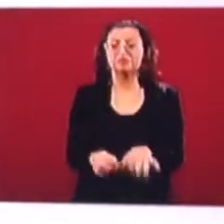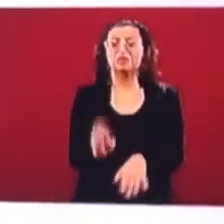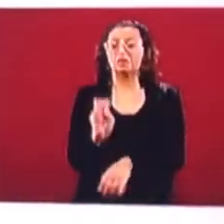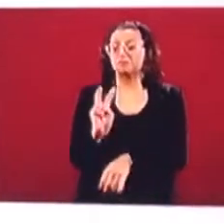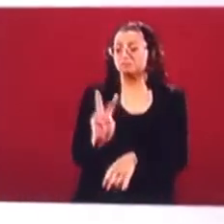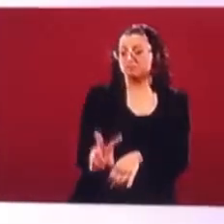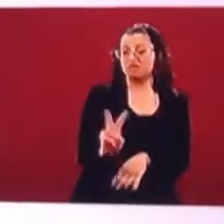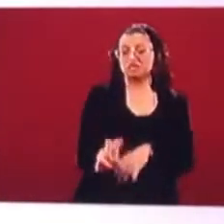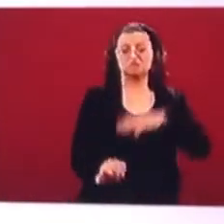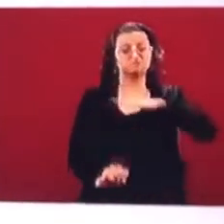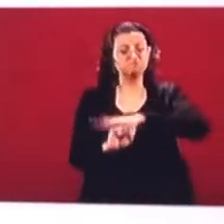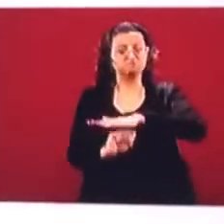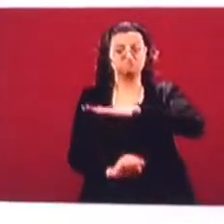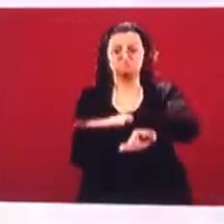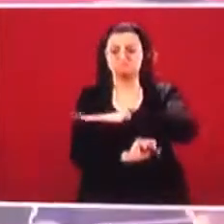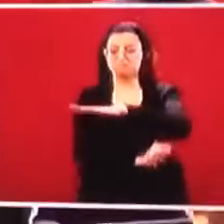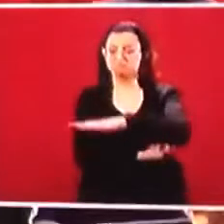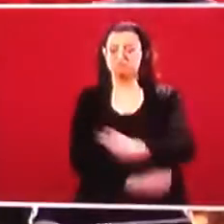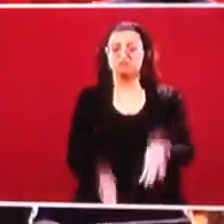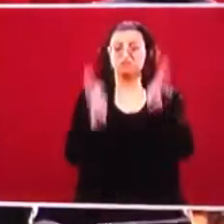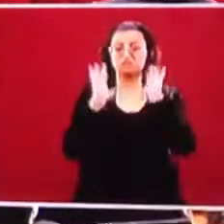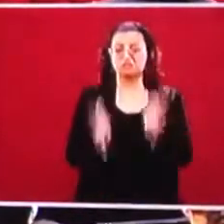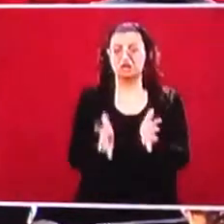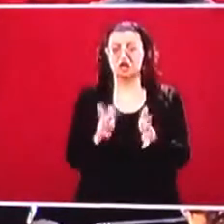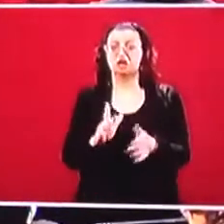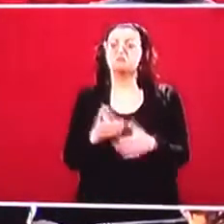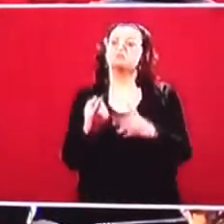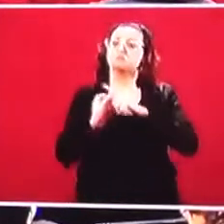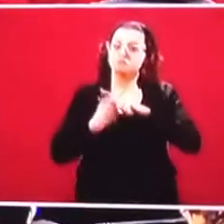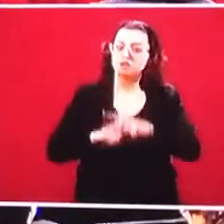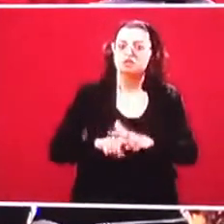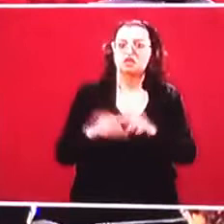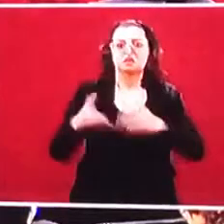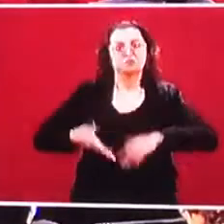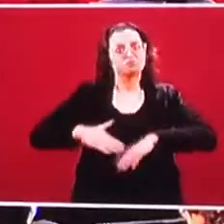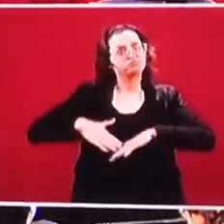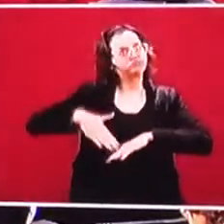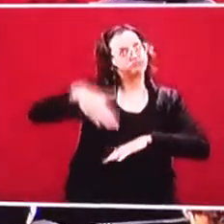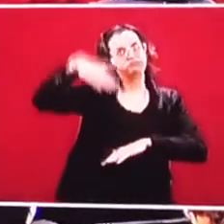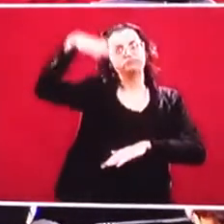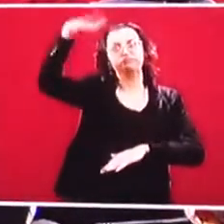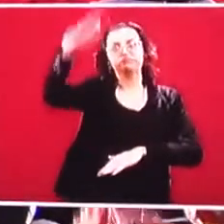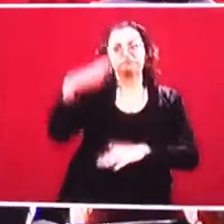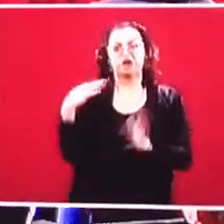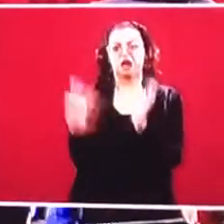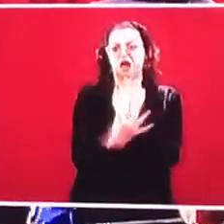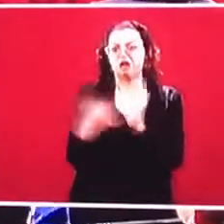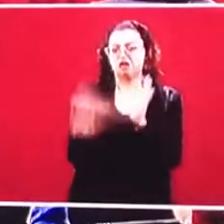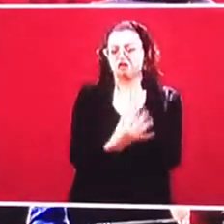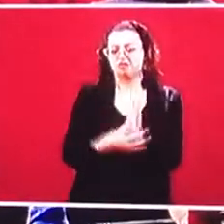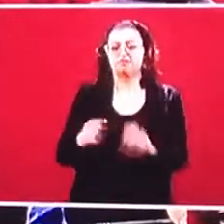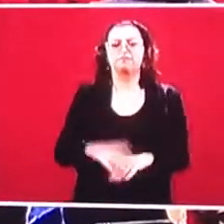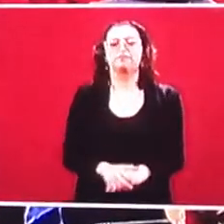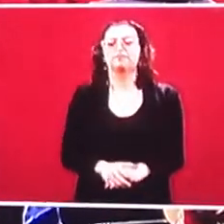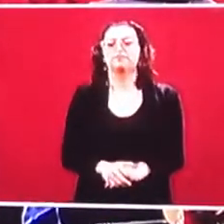es la entrada, el desarrollo y las consecuencias de este coronavirus, pues van según el calendario